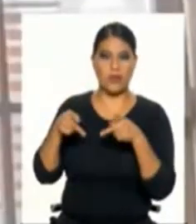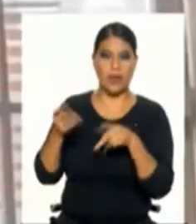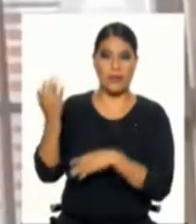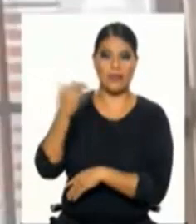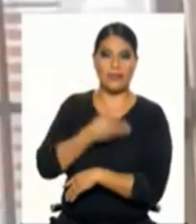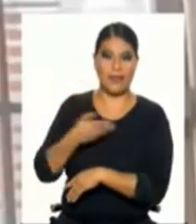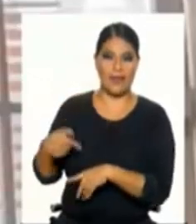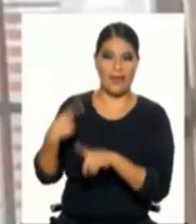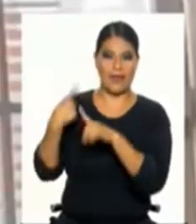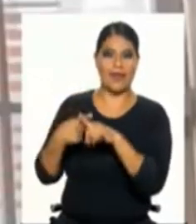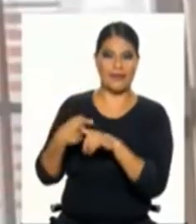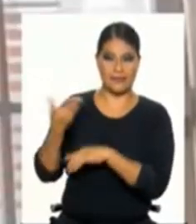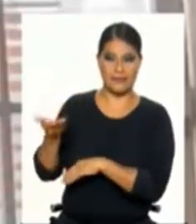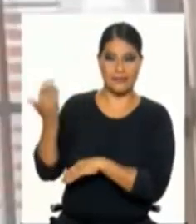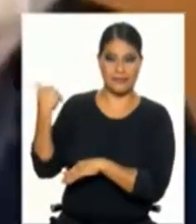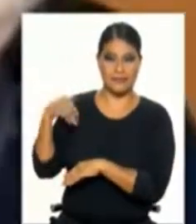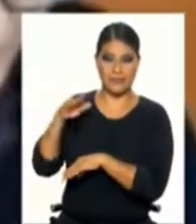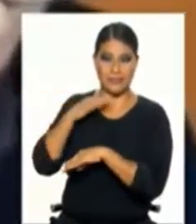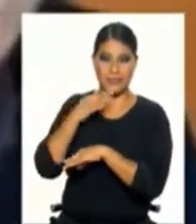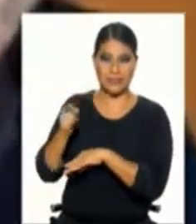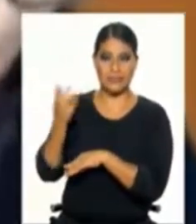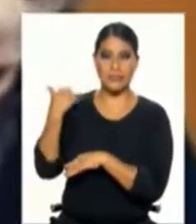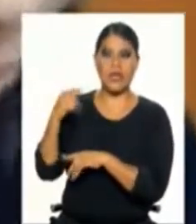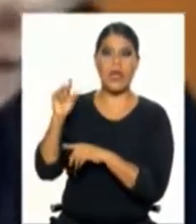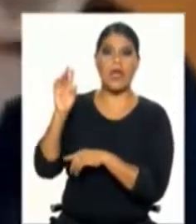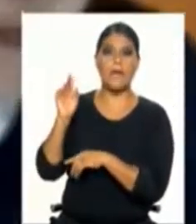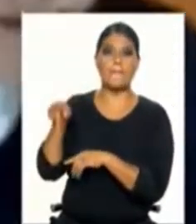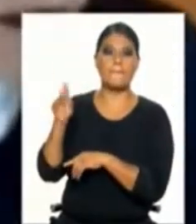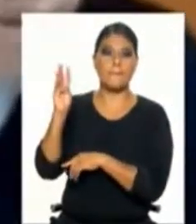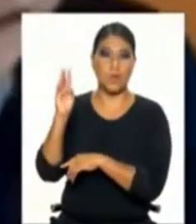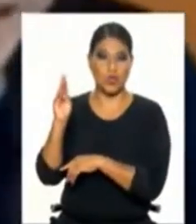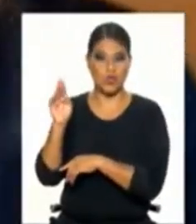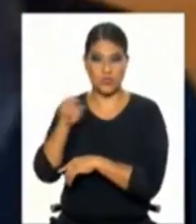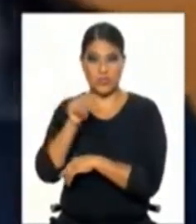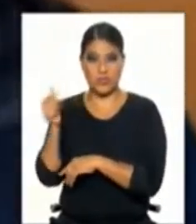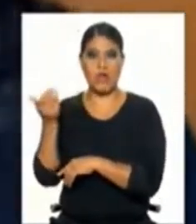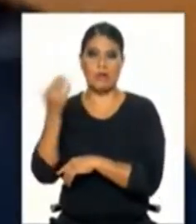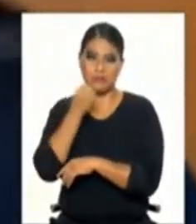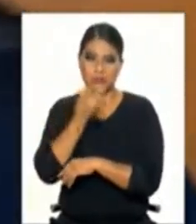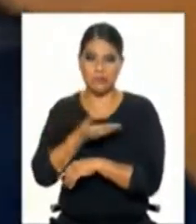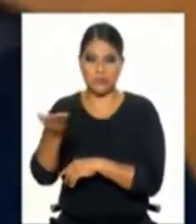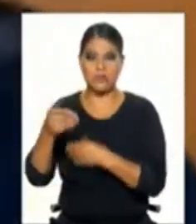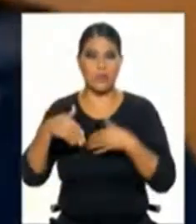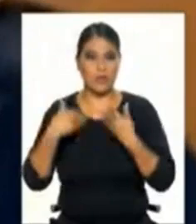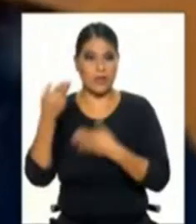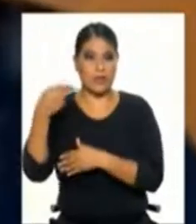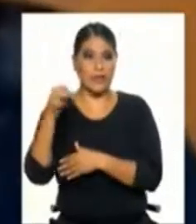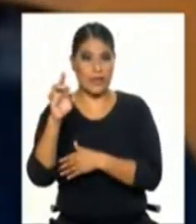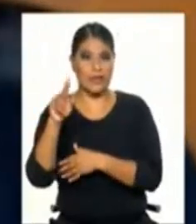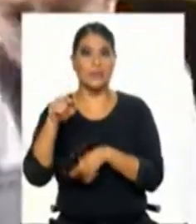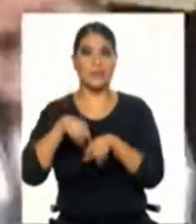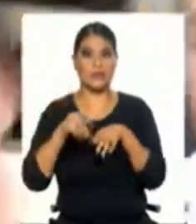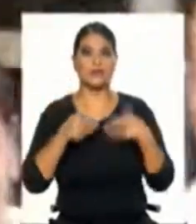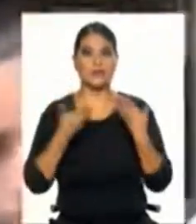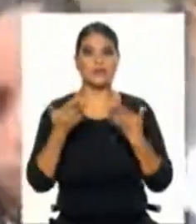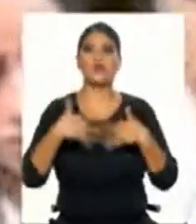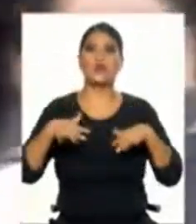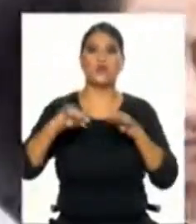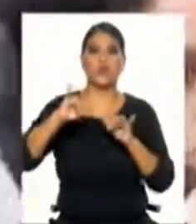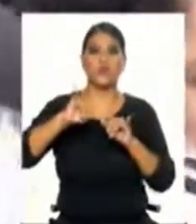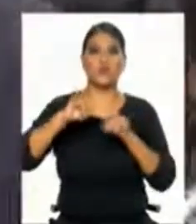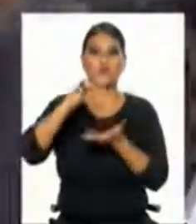del sexto juzgado de investigación preparatoria de la Corte Superior Nacional, Heredia Alarcón también deberá brindar su